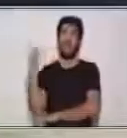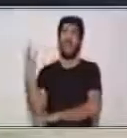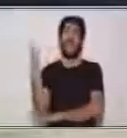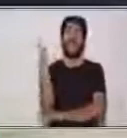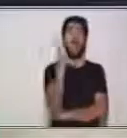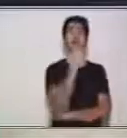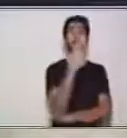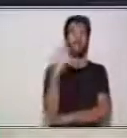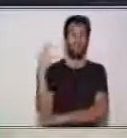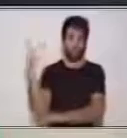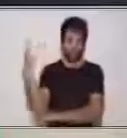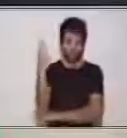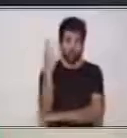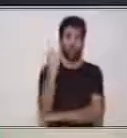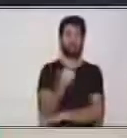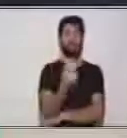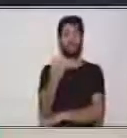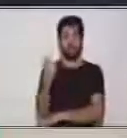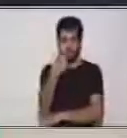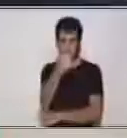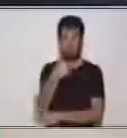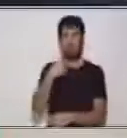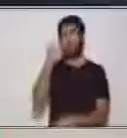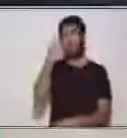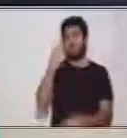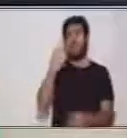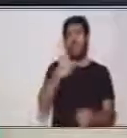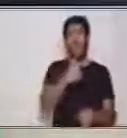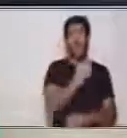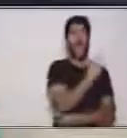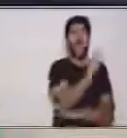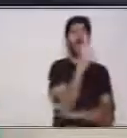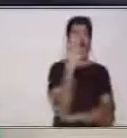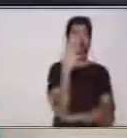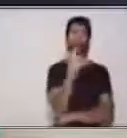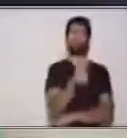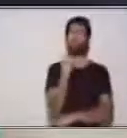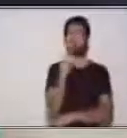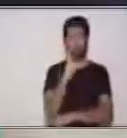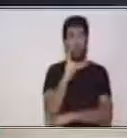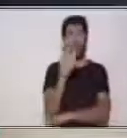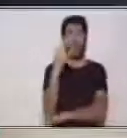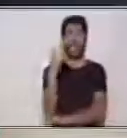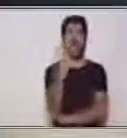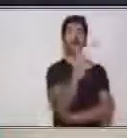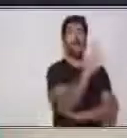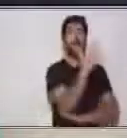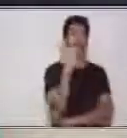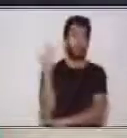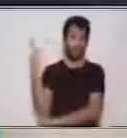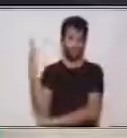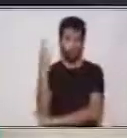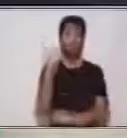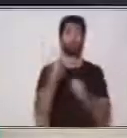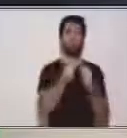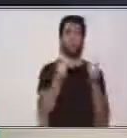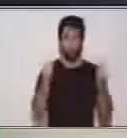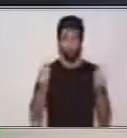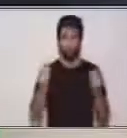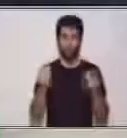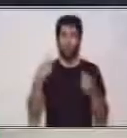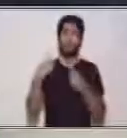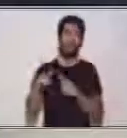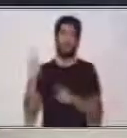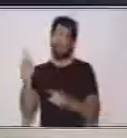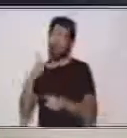una concordancia. Y en algún momento, como te decía, puede haber un pronombre dentro